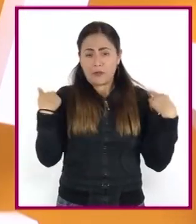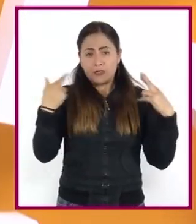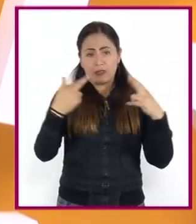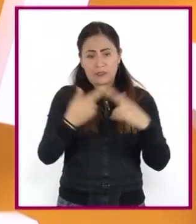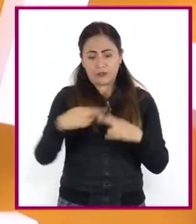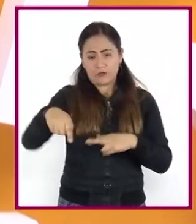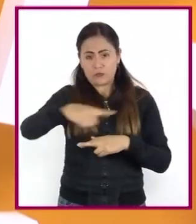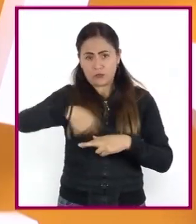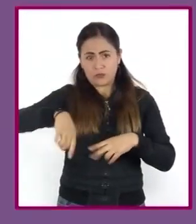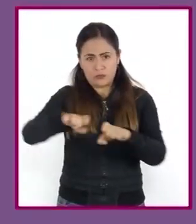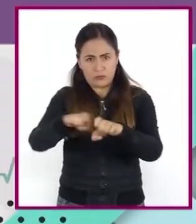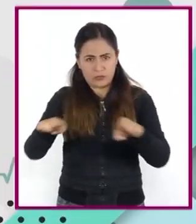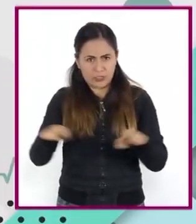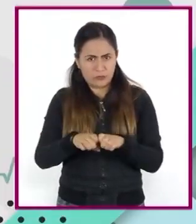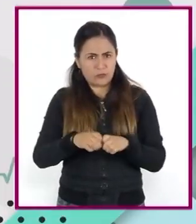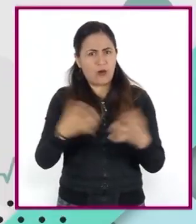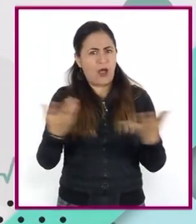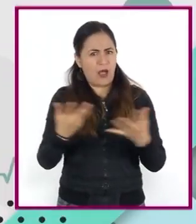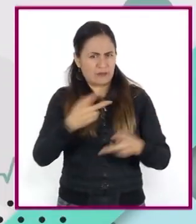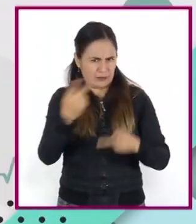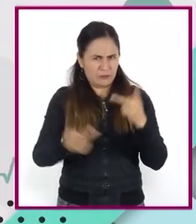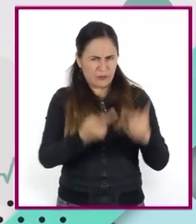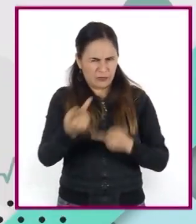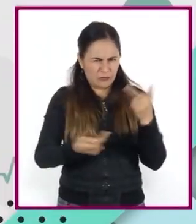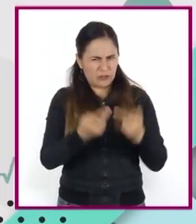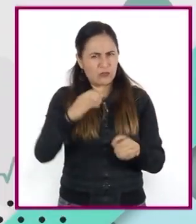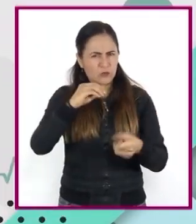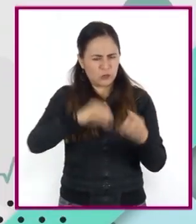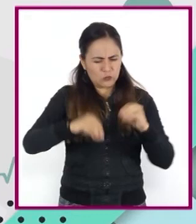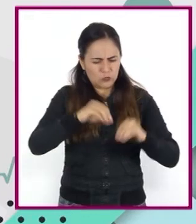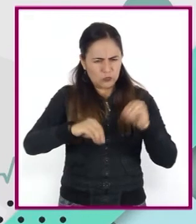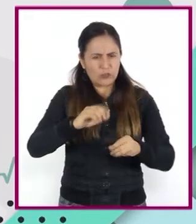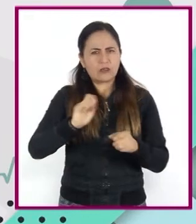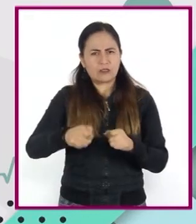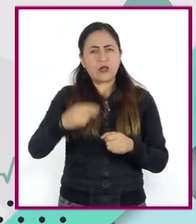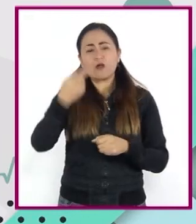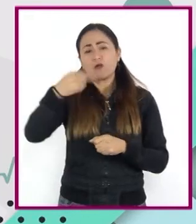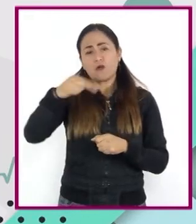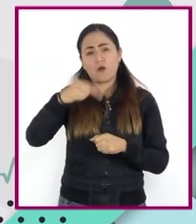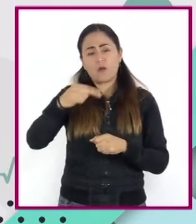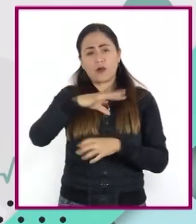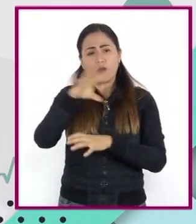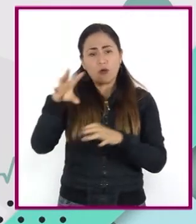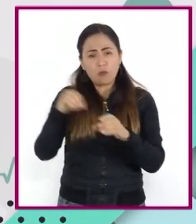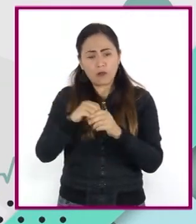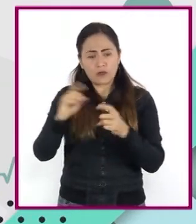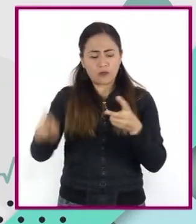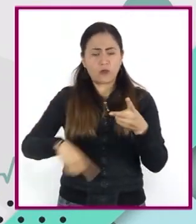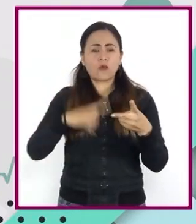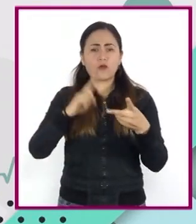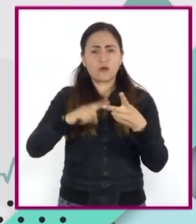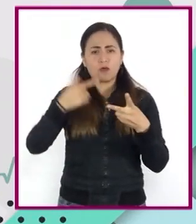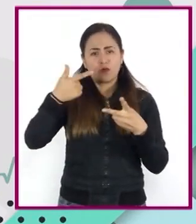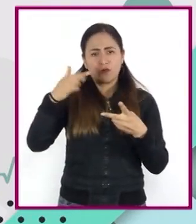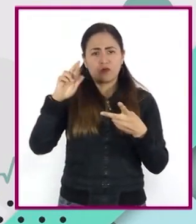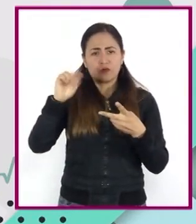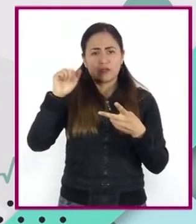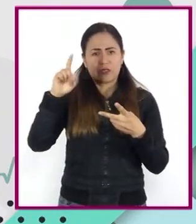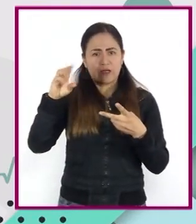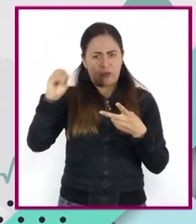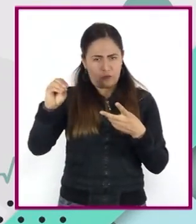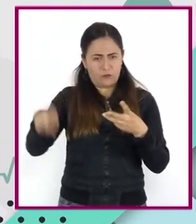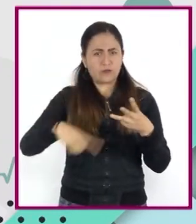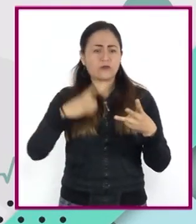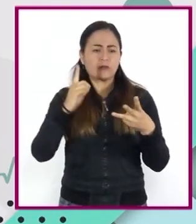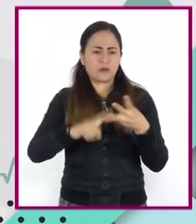elaboró fueron las siguientes. 1. Nombre completo. 2. Grado.